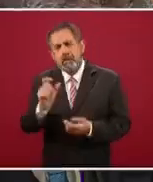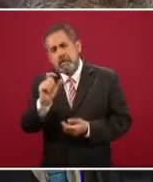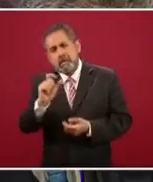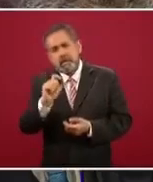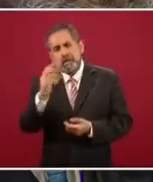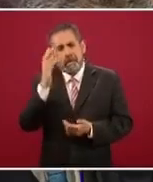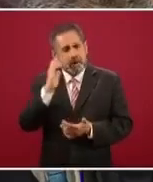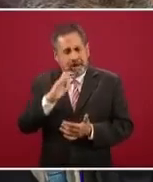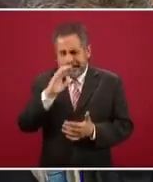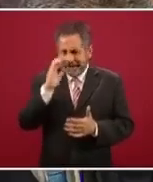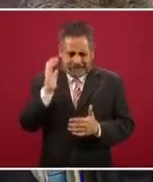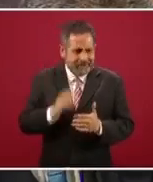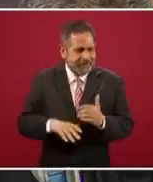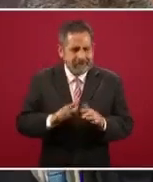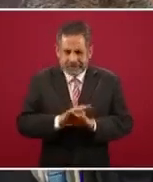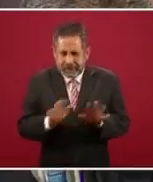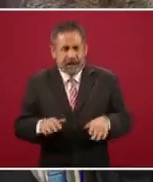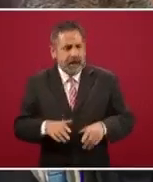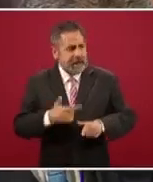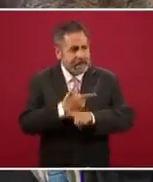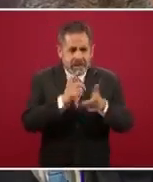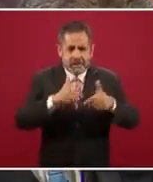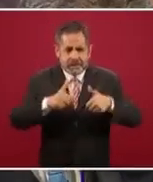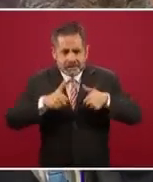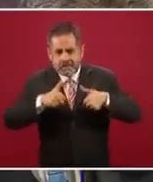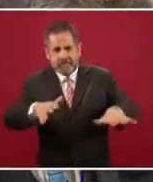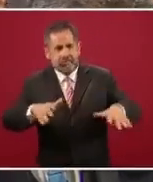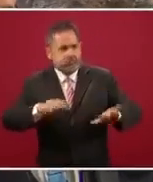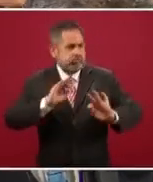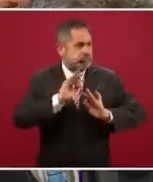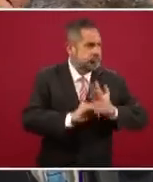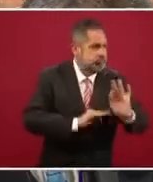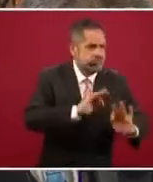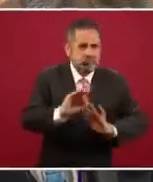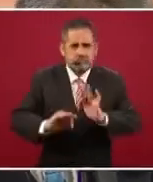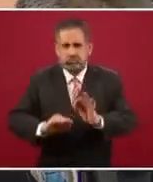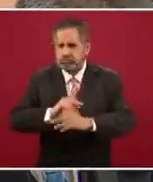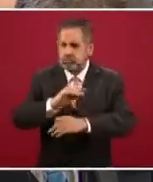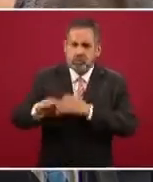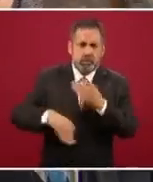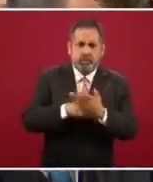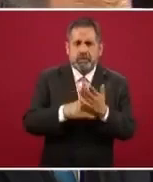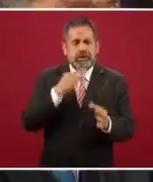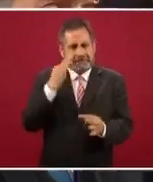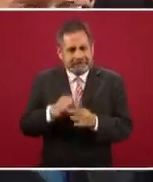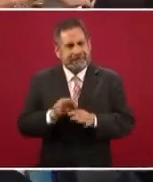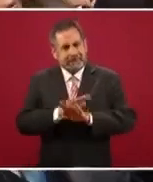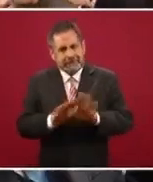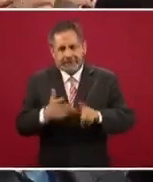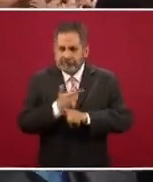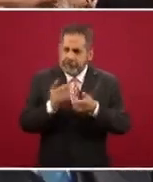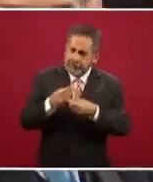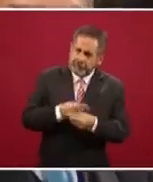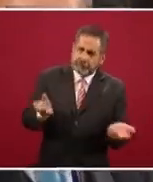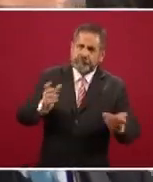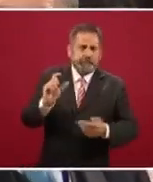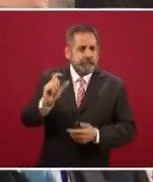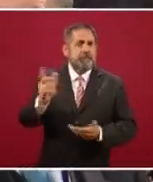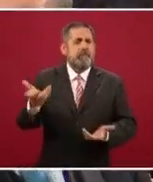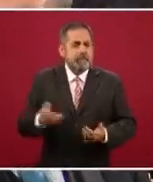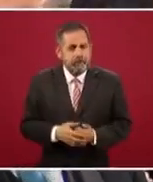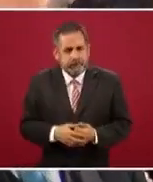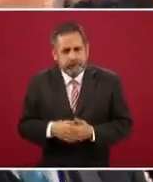podría acabarse ya ese estrangulamiento de los empresarios al gobierno para que empiecen a fluir los medicamentos y